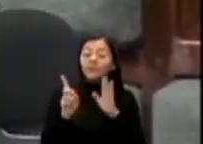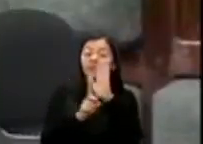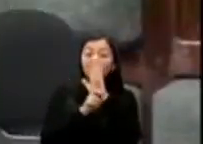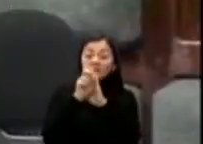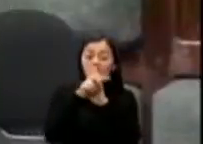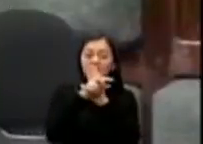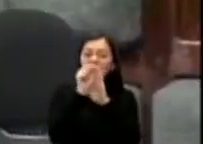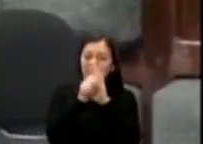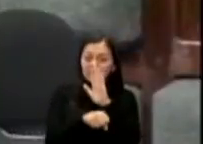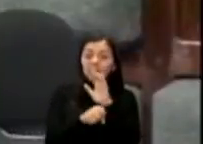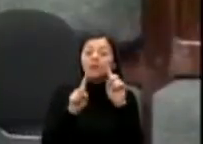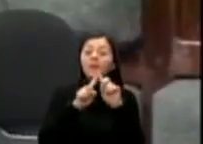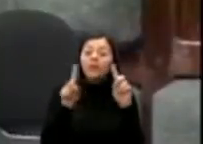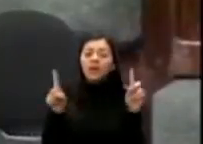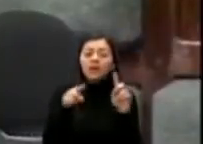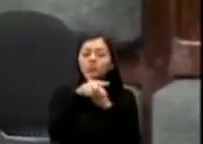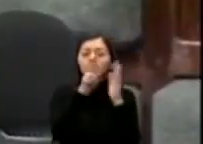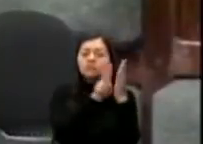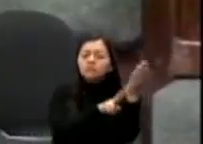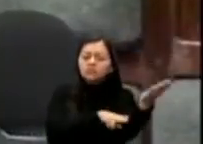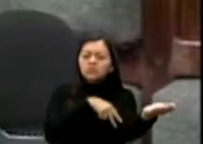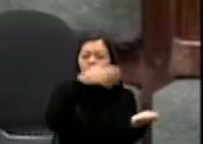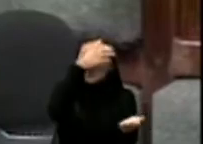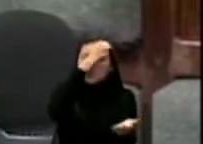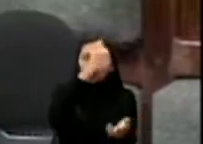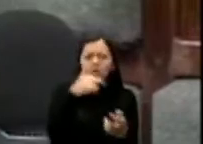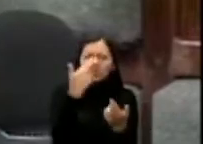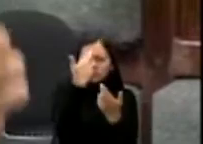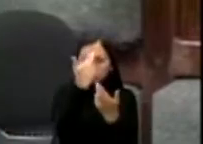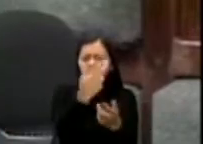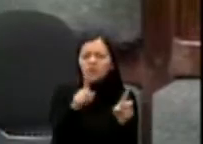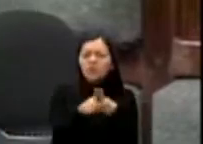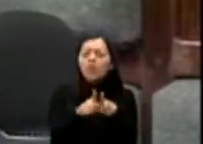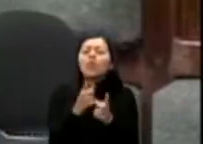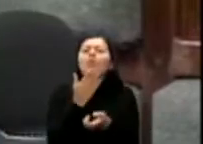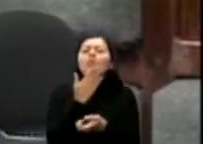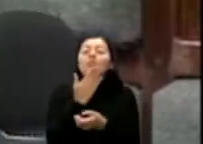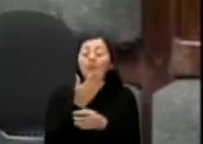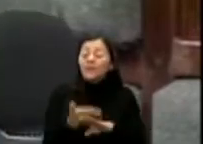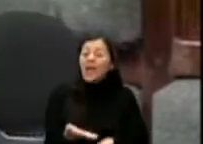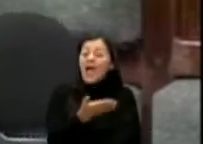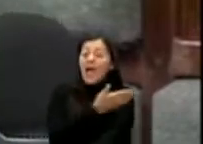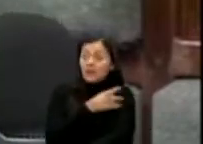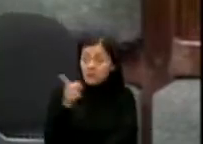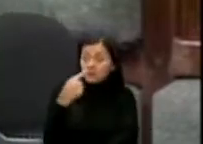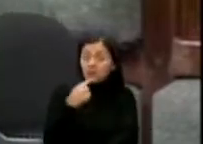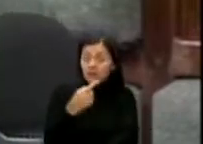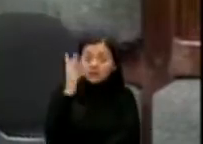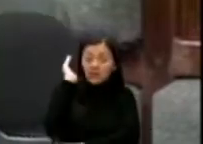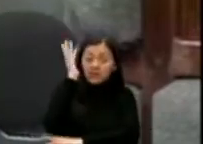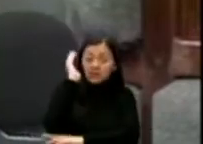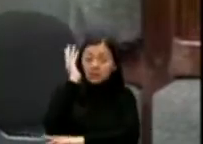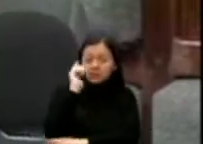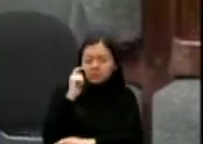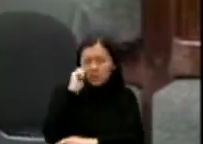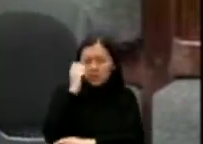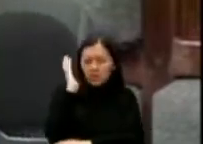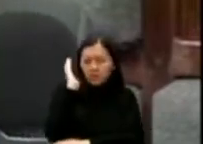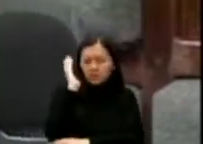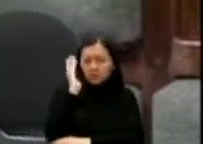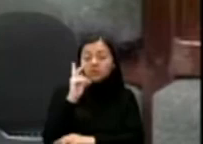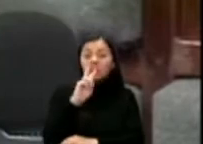los valores ancestrales a las prácticas ancestrales usted en algún discurso en algún momento hacía referencia a lo que el vicepresidente